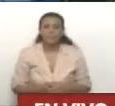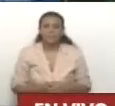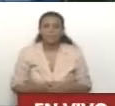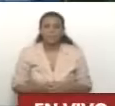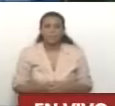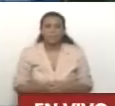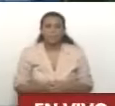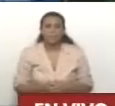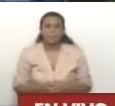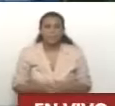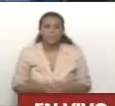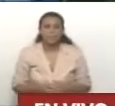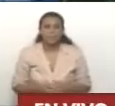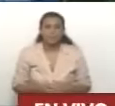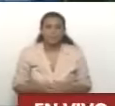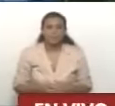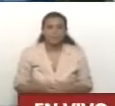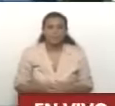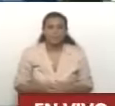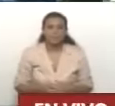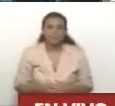Wilfredo. ¿Ah?